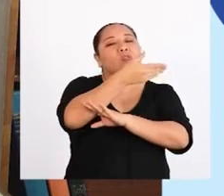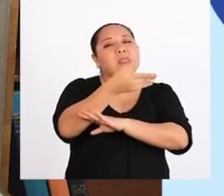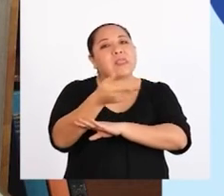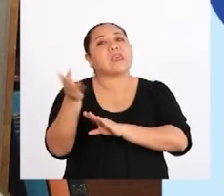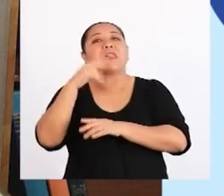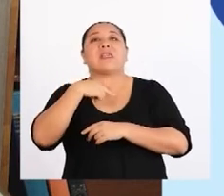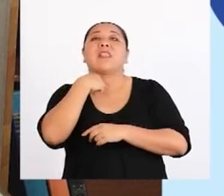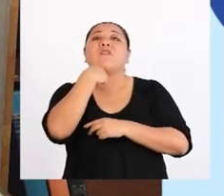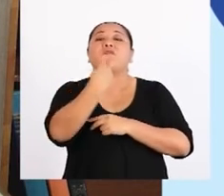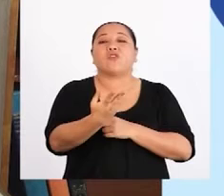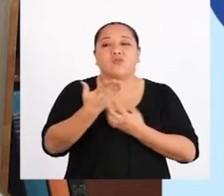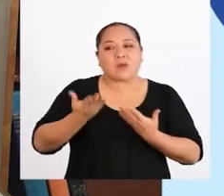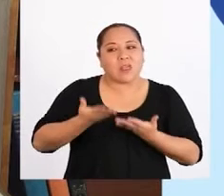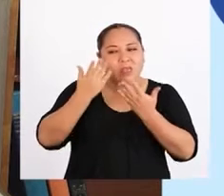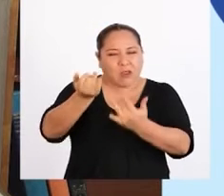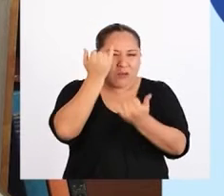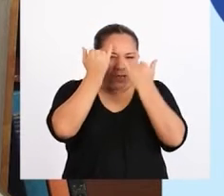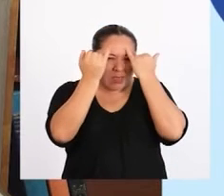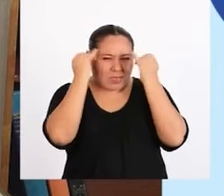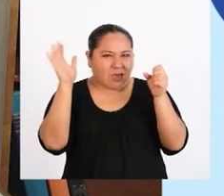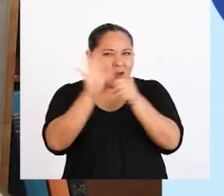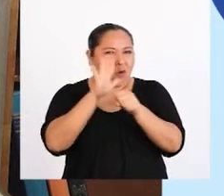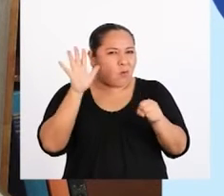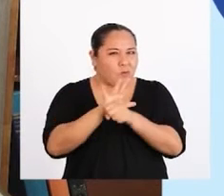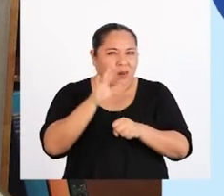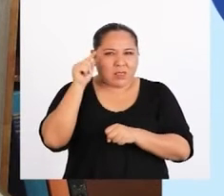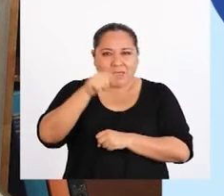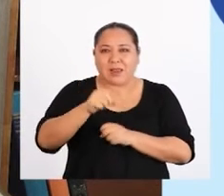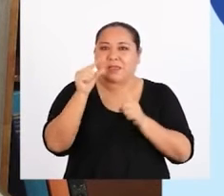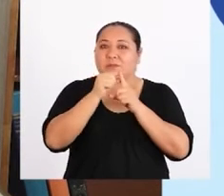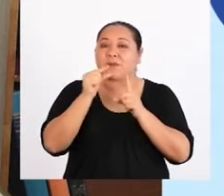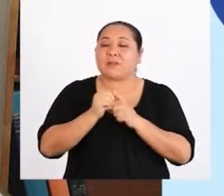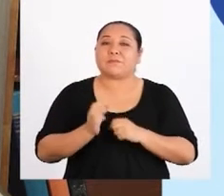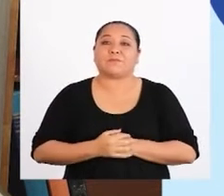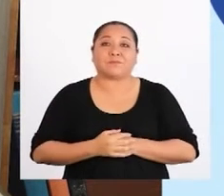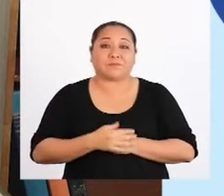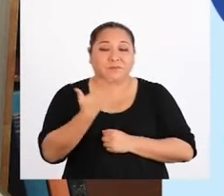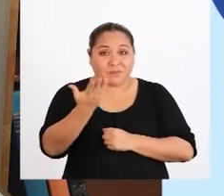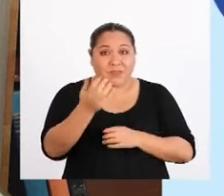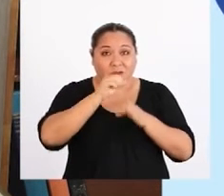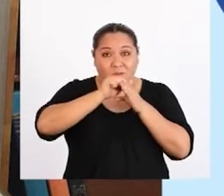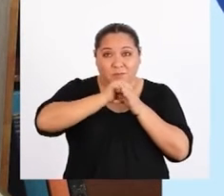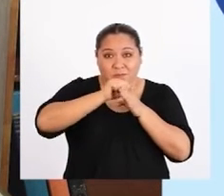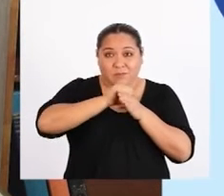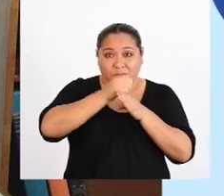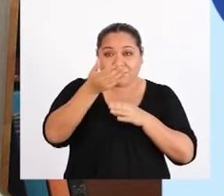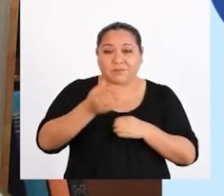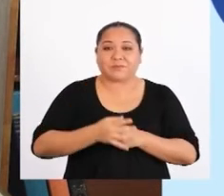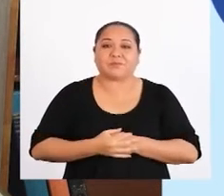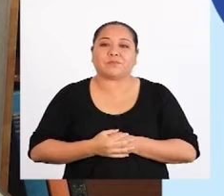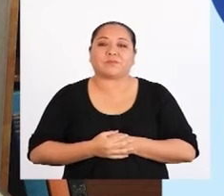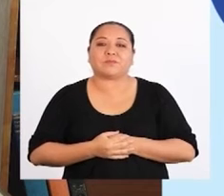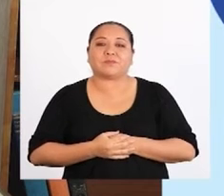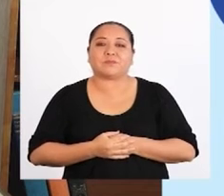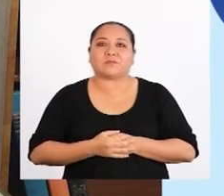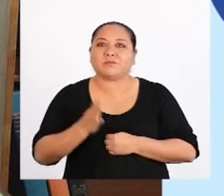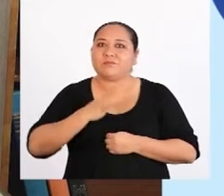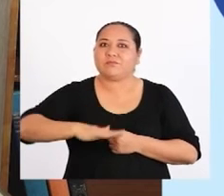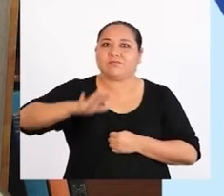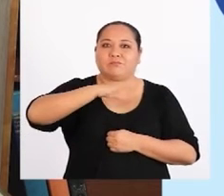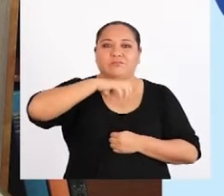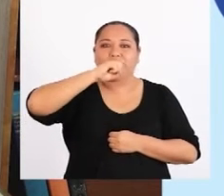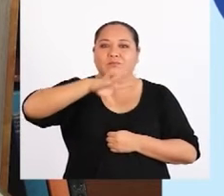la voz para darle un sentido complejo a las palabras. Hagamos el siguiente ejercicio.